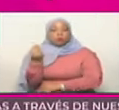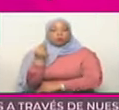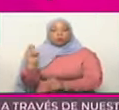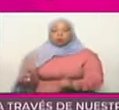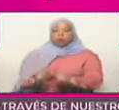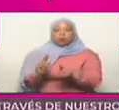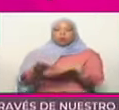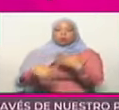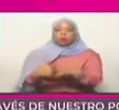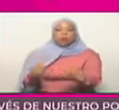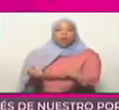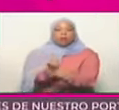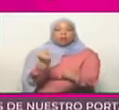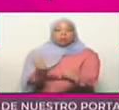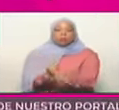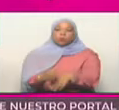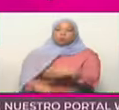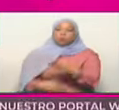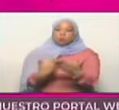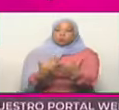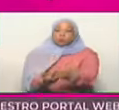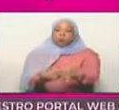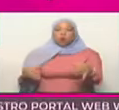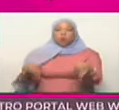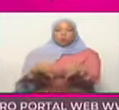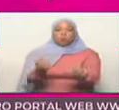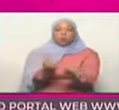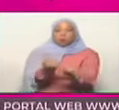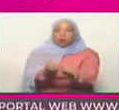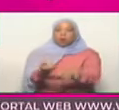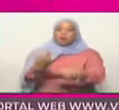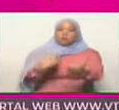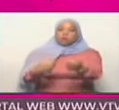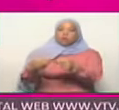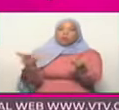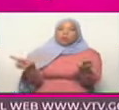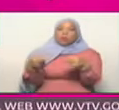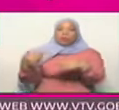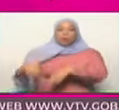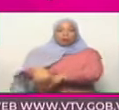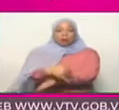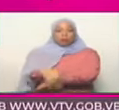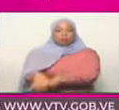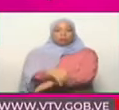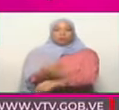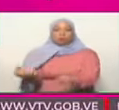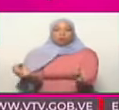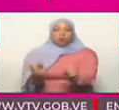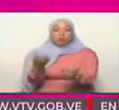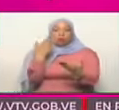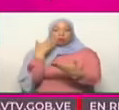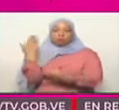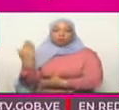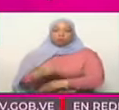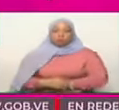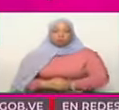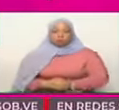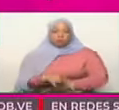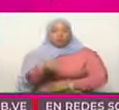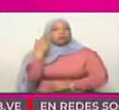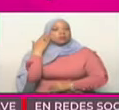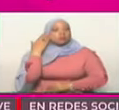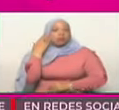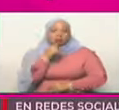todas, trabajadores, mesoneros, gente de la calle, y me ven y saben el nombre,